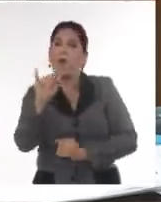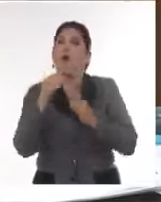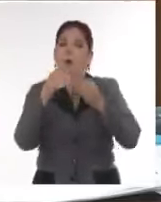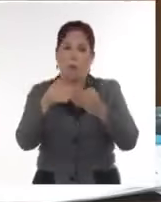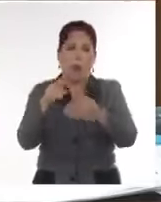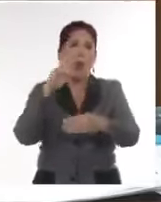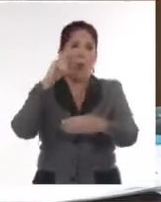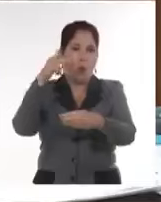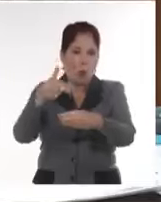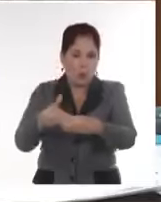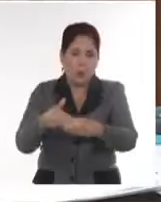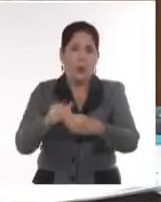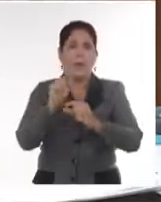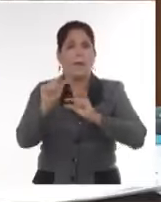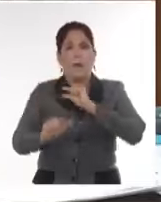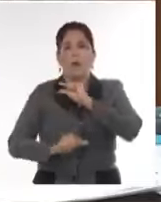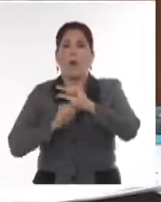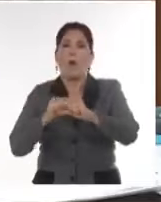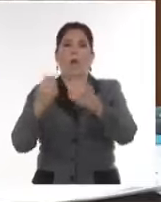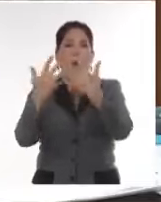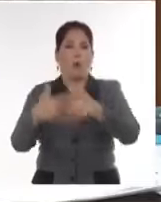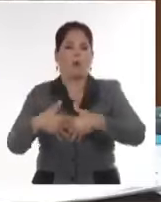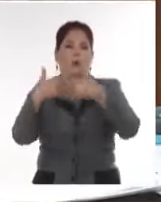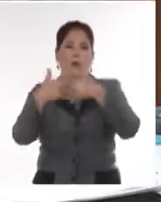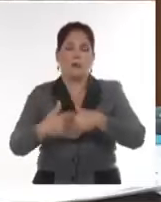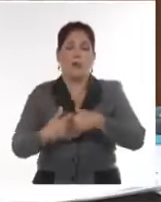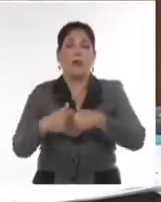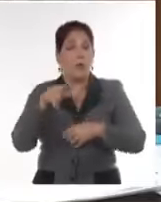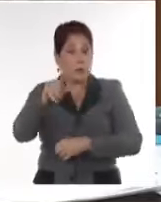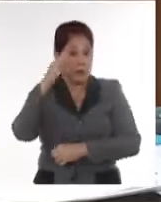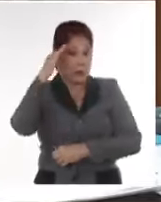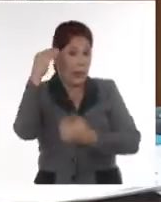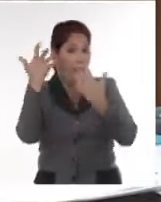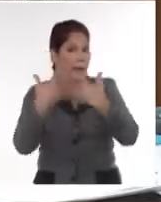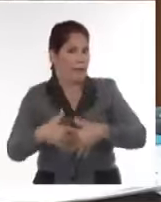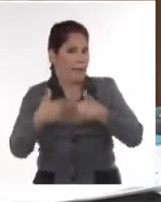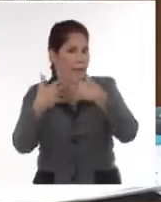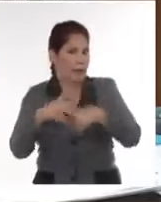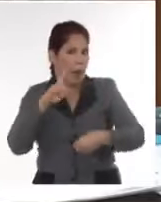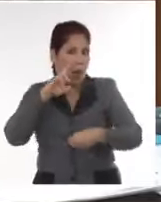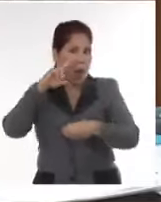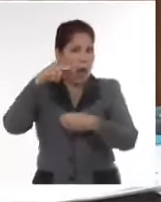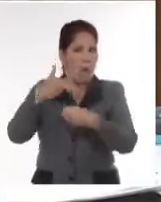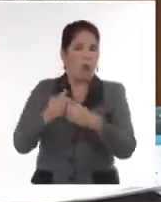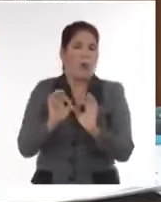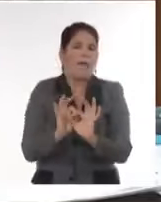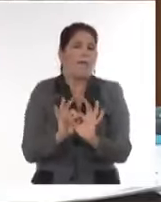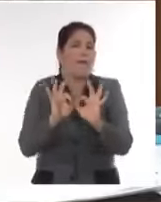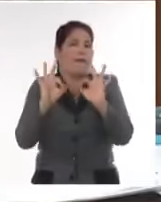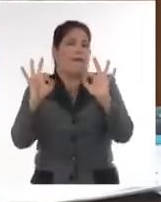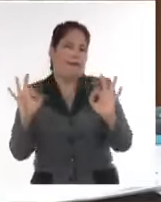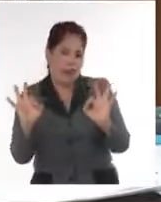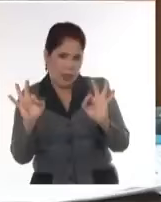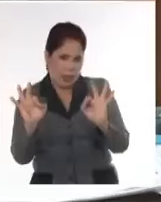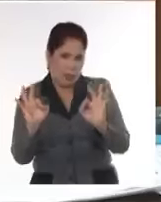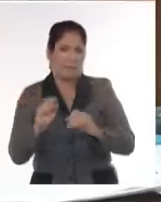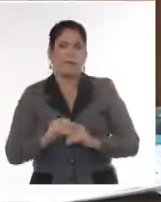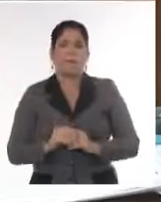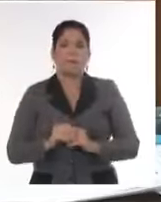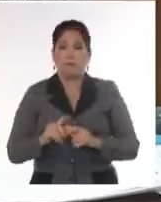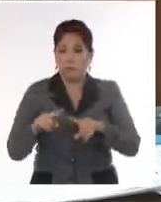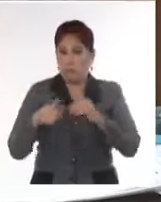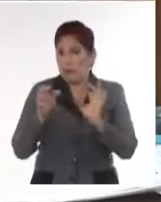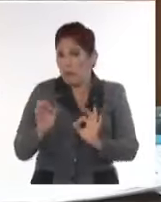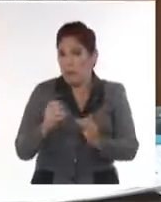a empezar la refinación a obtener producto ya para la generación el día 6 de abril, y vamos a tener fuel. Por eso